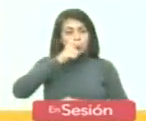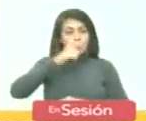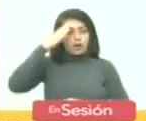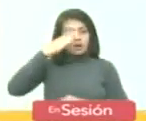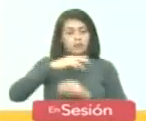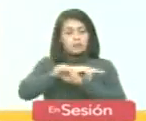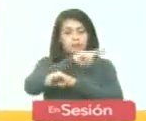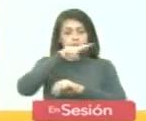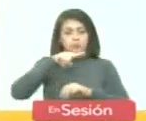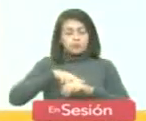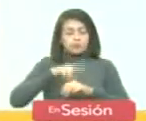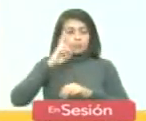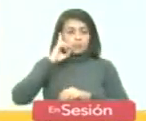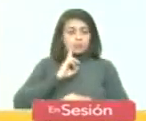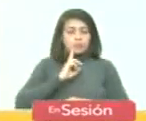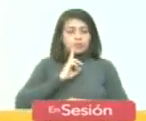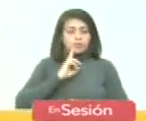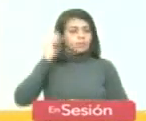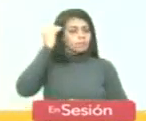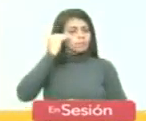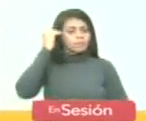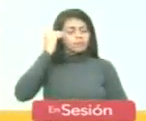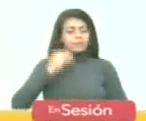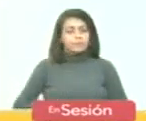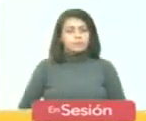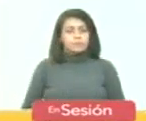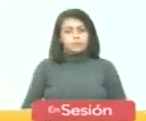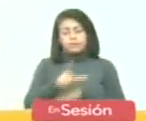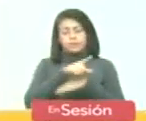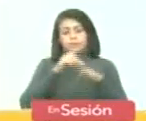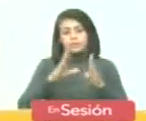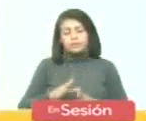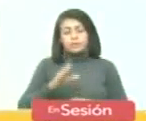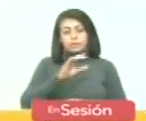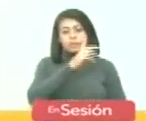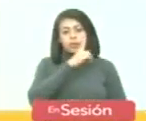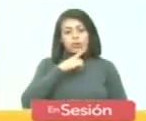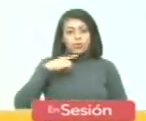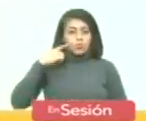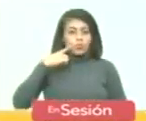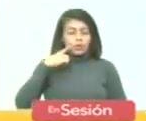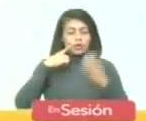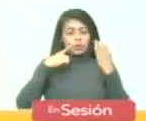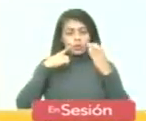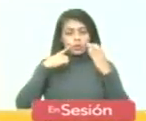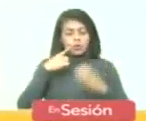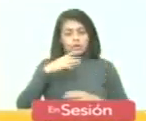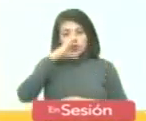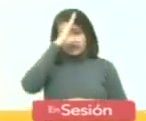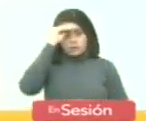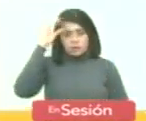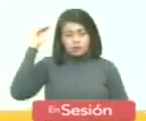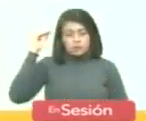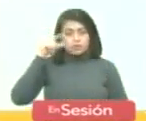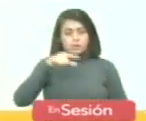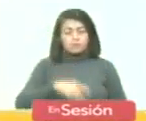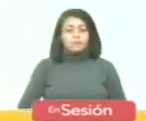Nacional Bolivariana. Considerando que los gobiernos de Iván Duque en Colombia y Donald Trump en Estados